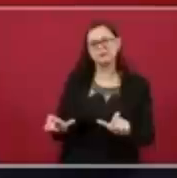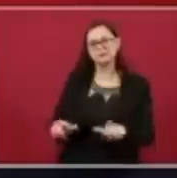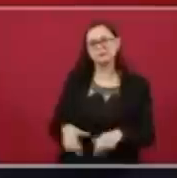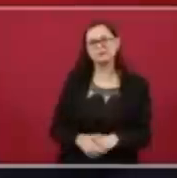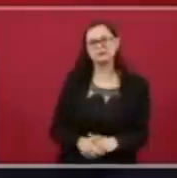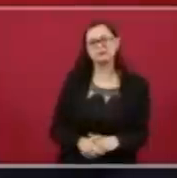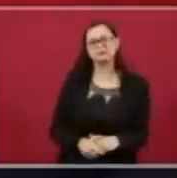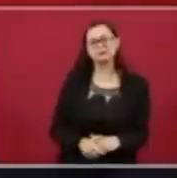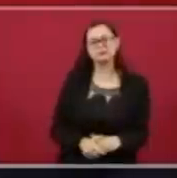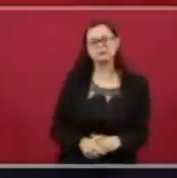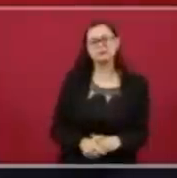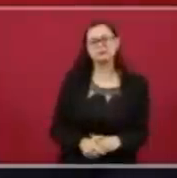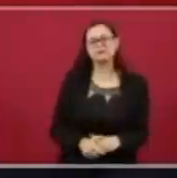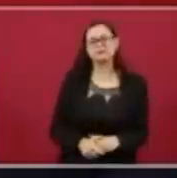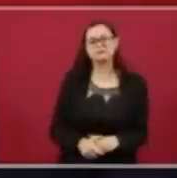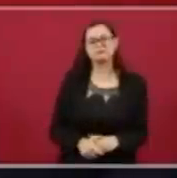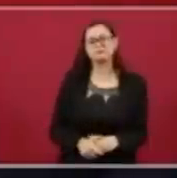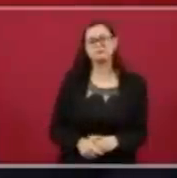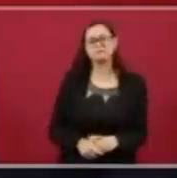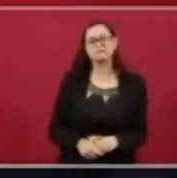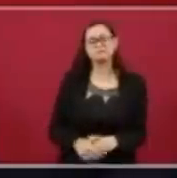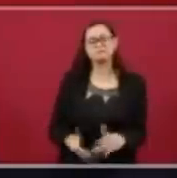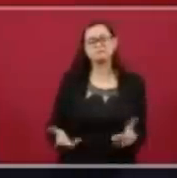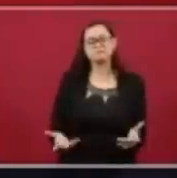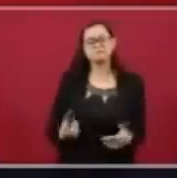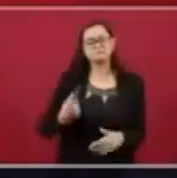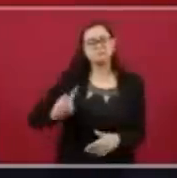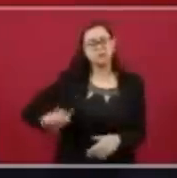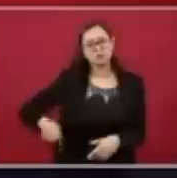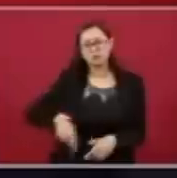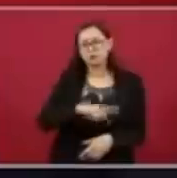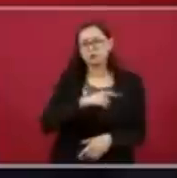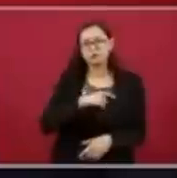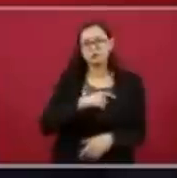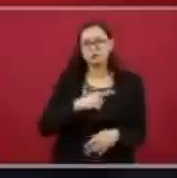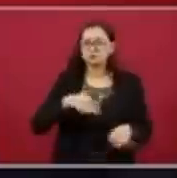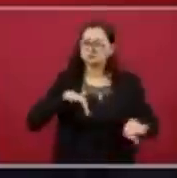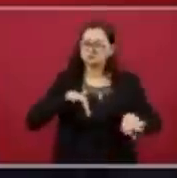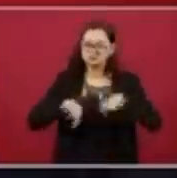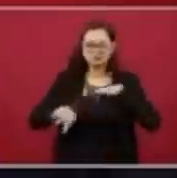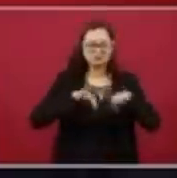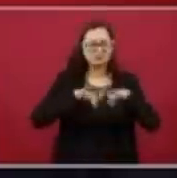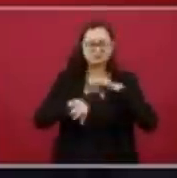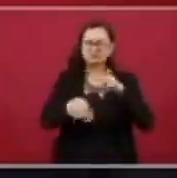Nosotros vamos a seguir haciendo nuestra labor,